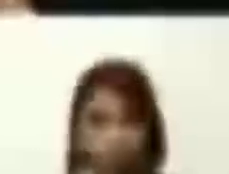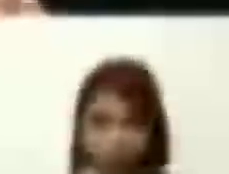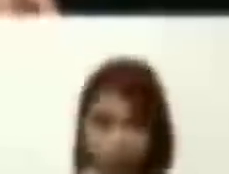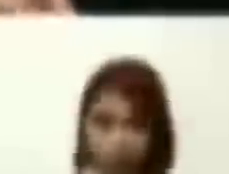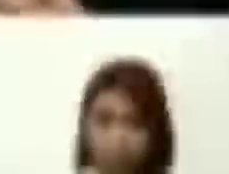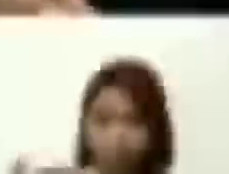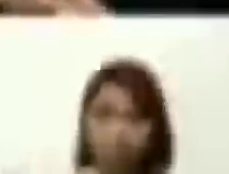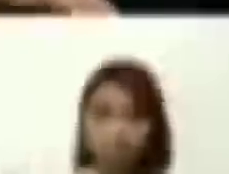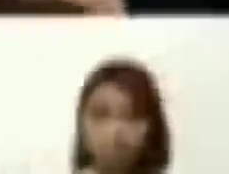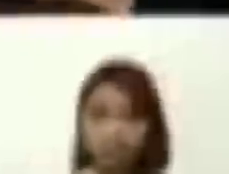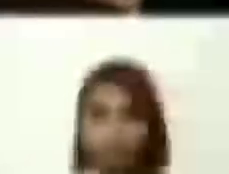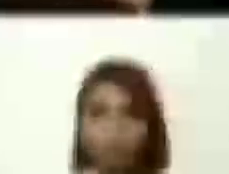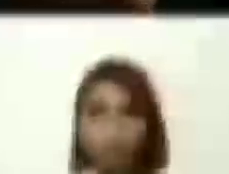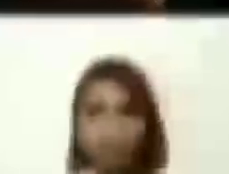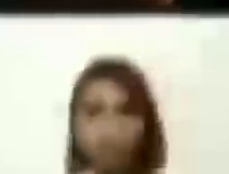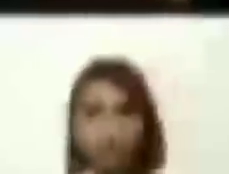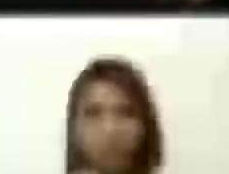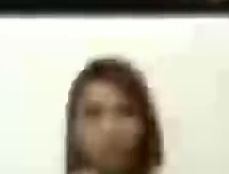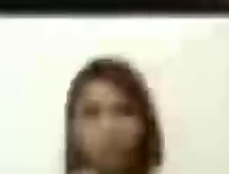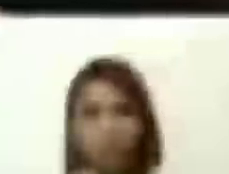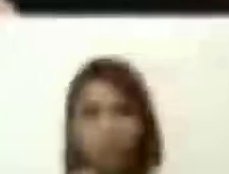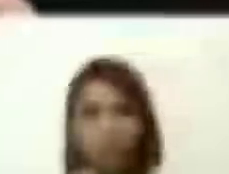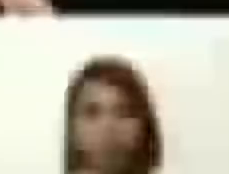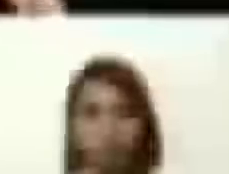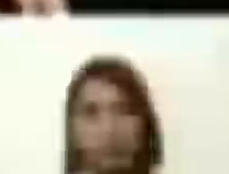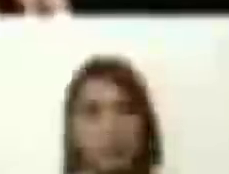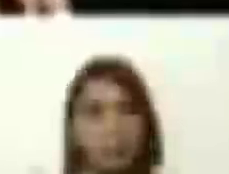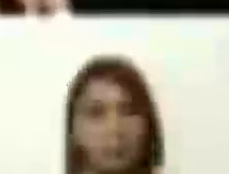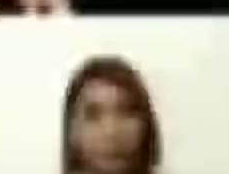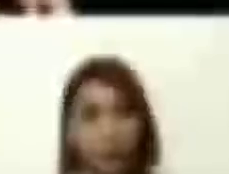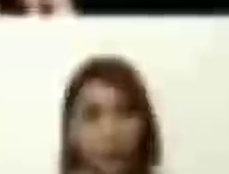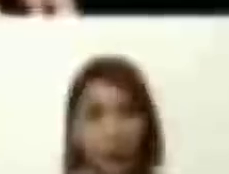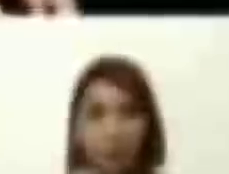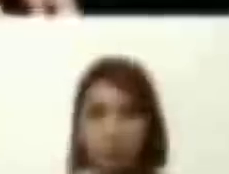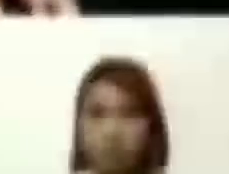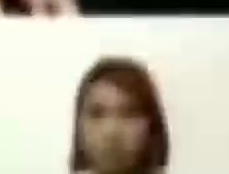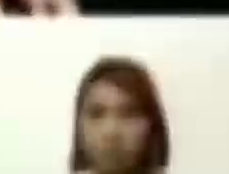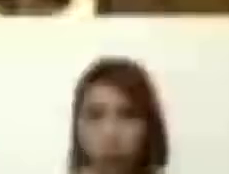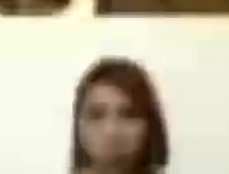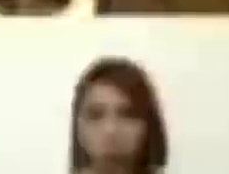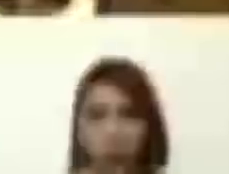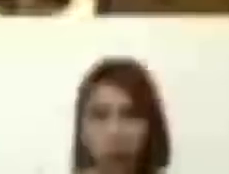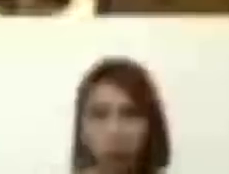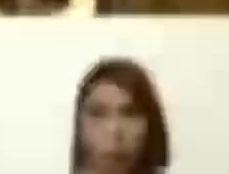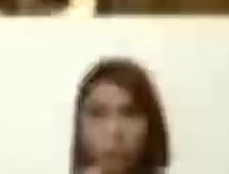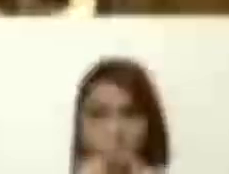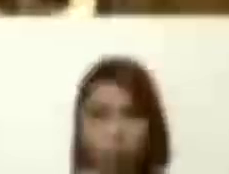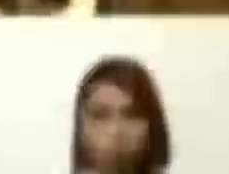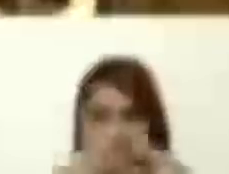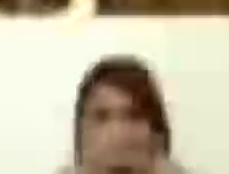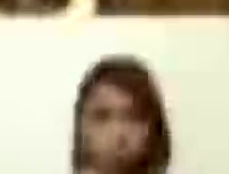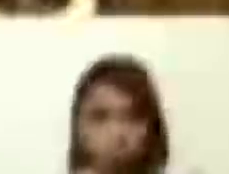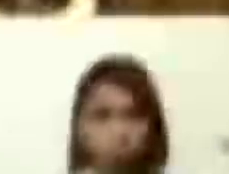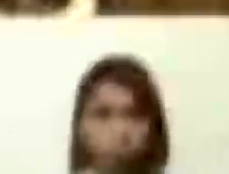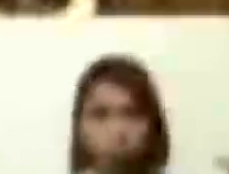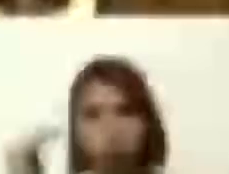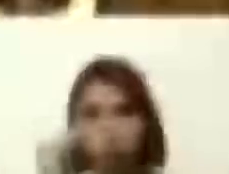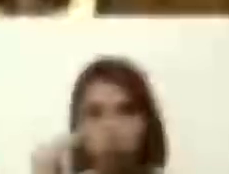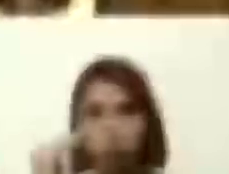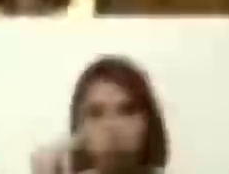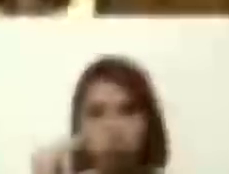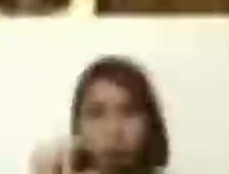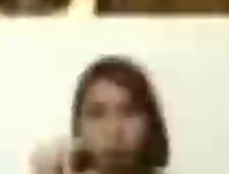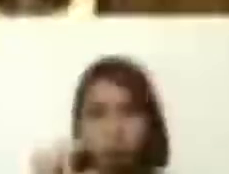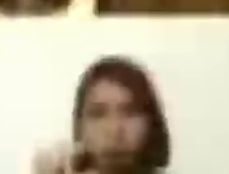metió la renuncia, y a ir depurando la administración pública para bajar ese número colosal de 8 millones a